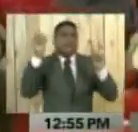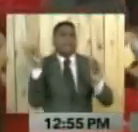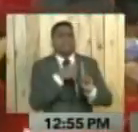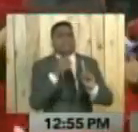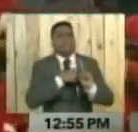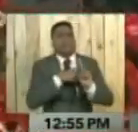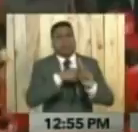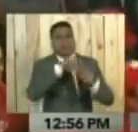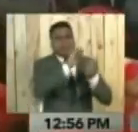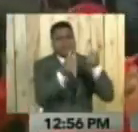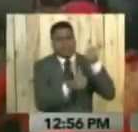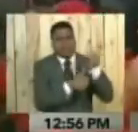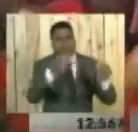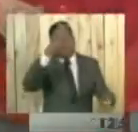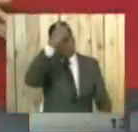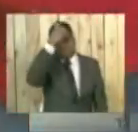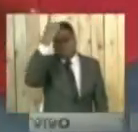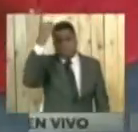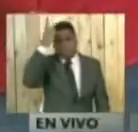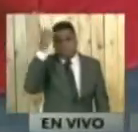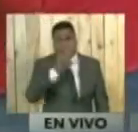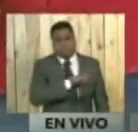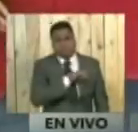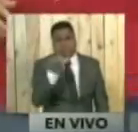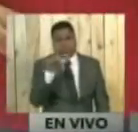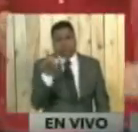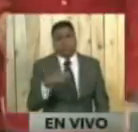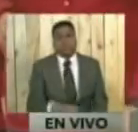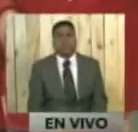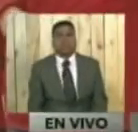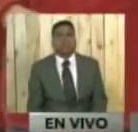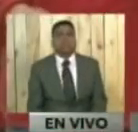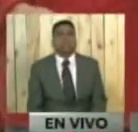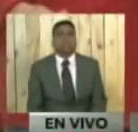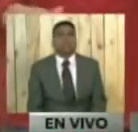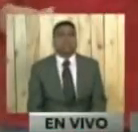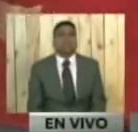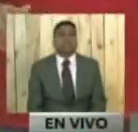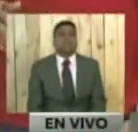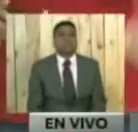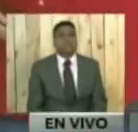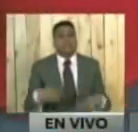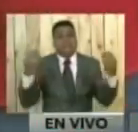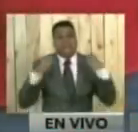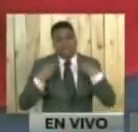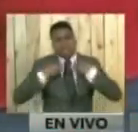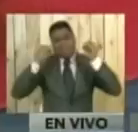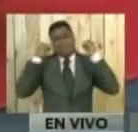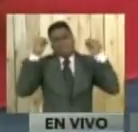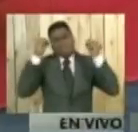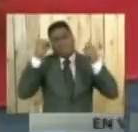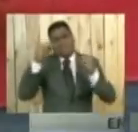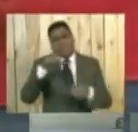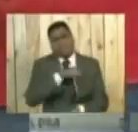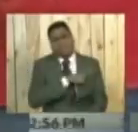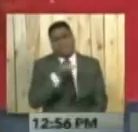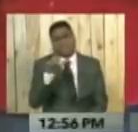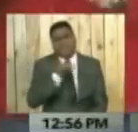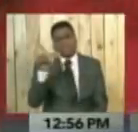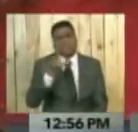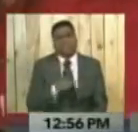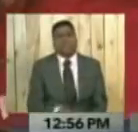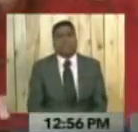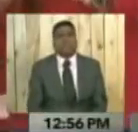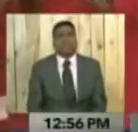vicepresidente, Diosdado Cabello! ¡Y que viva el Partido Socialista Unido de Venezuela! ¡Que